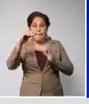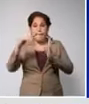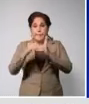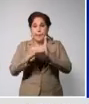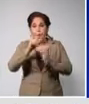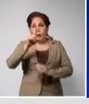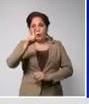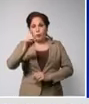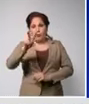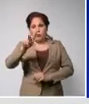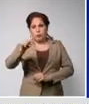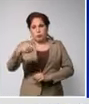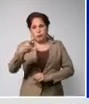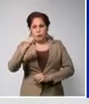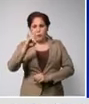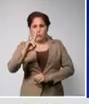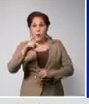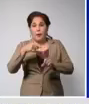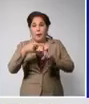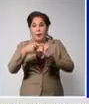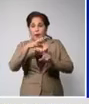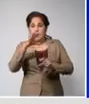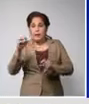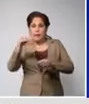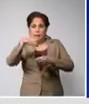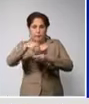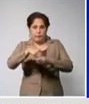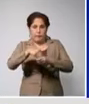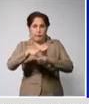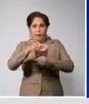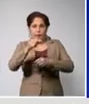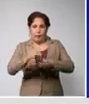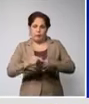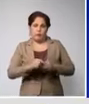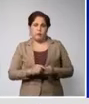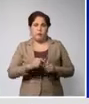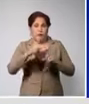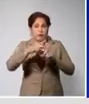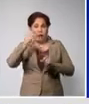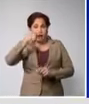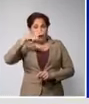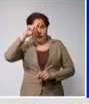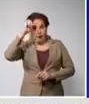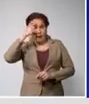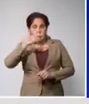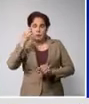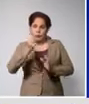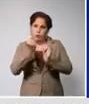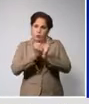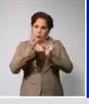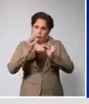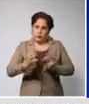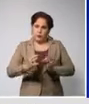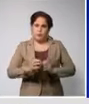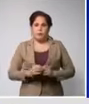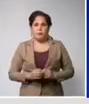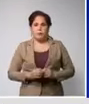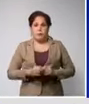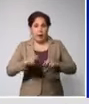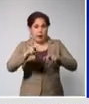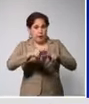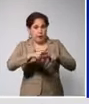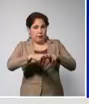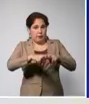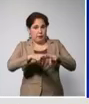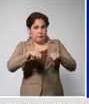1012,9 por 100.000 habitantes. Tasa de incidencia de casos confirmados. De La Habana,